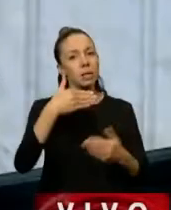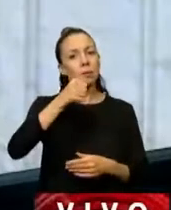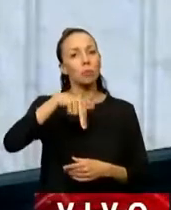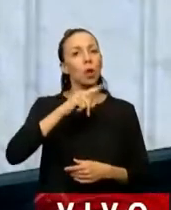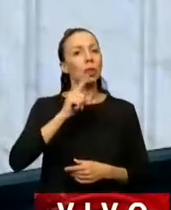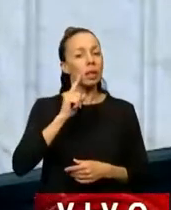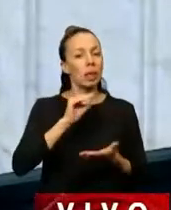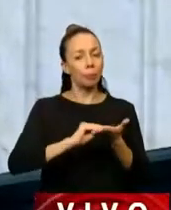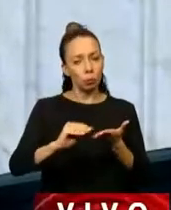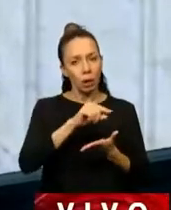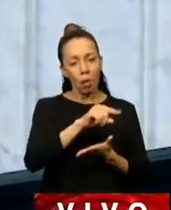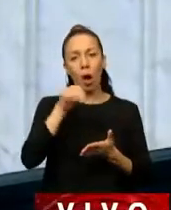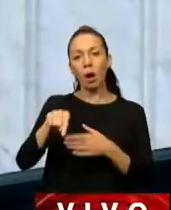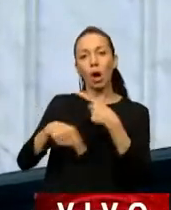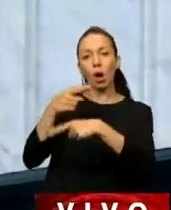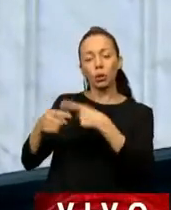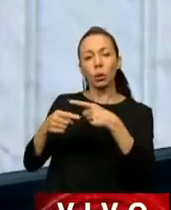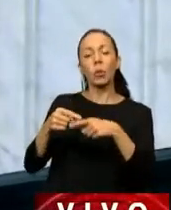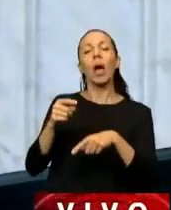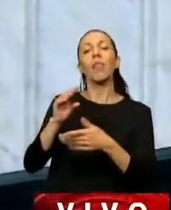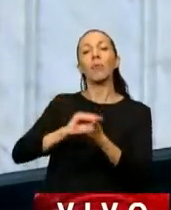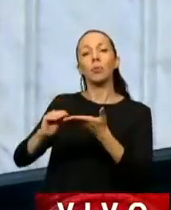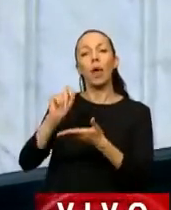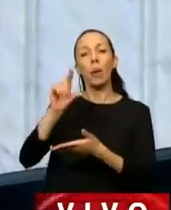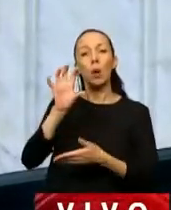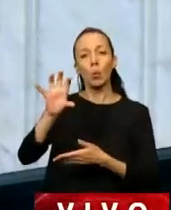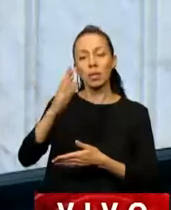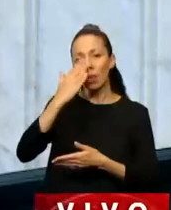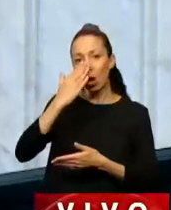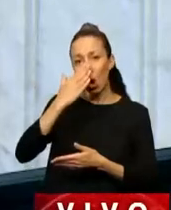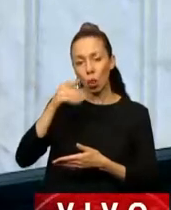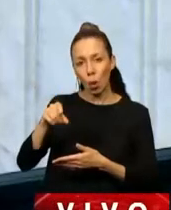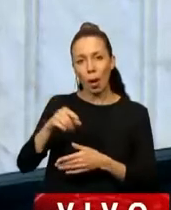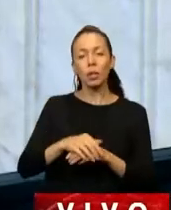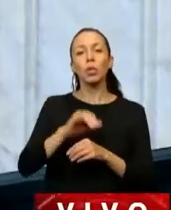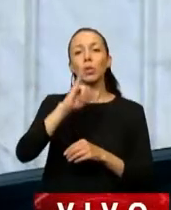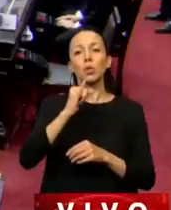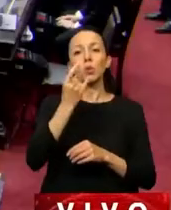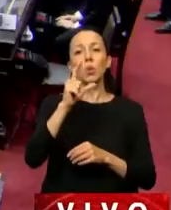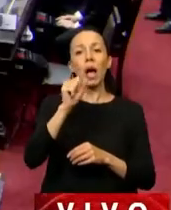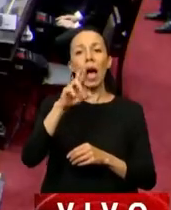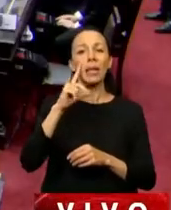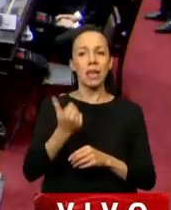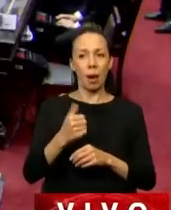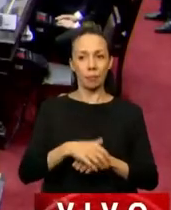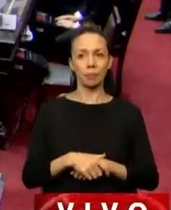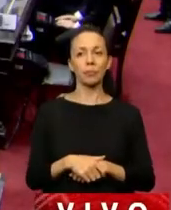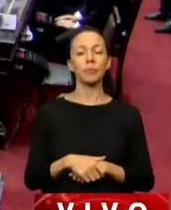Continúa en uso de la palabra la diputada por la provincia de Córdoba, Zoher El-Zoukaria.